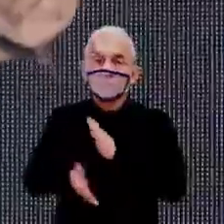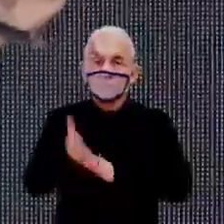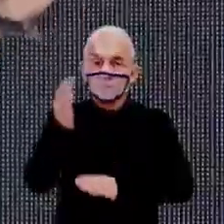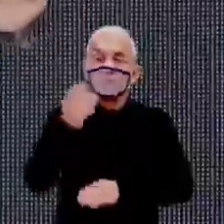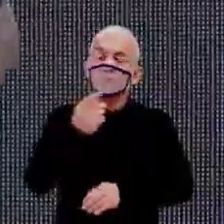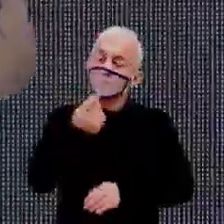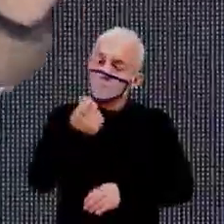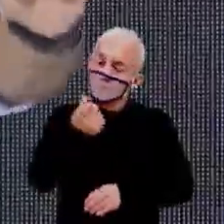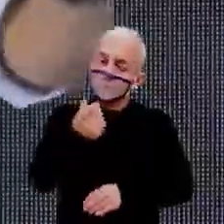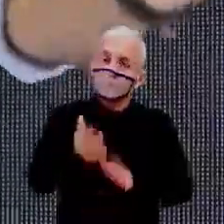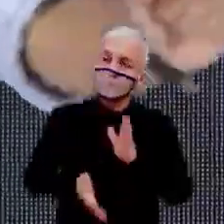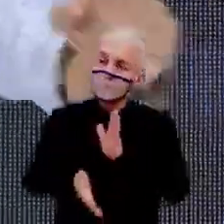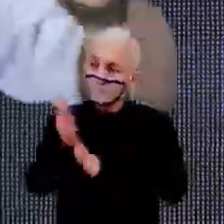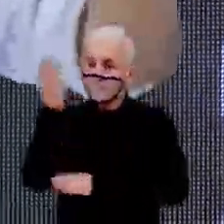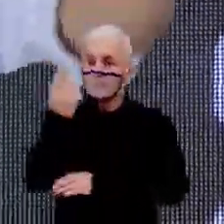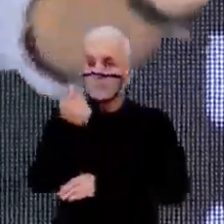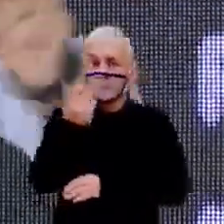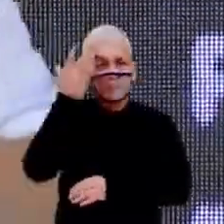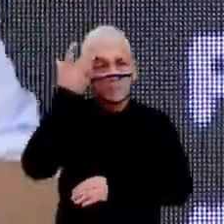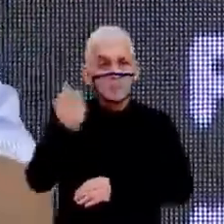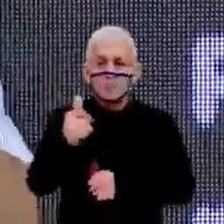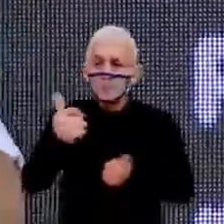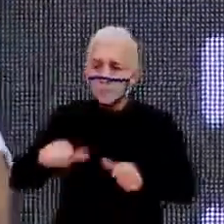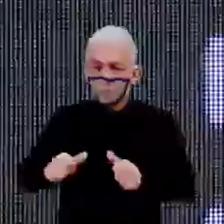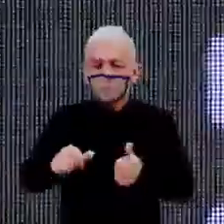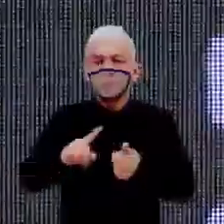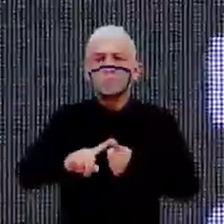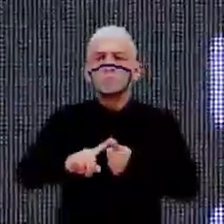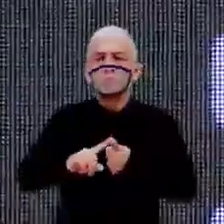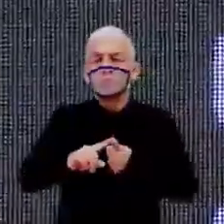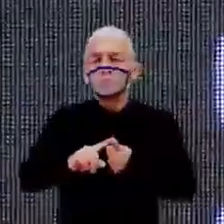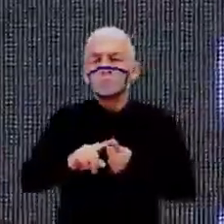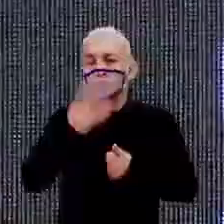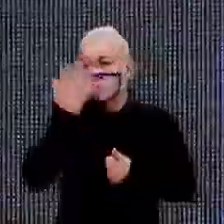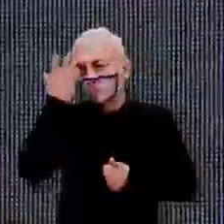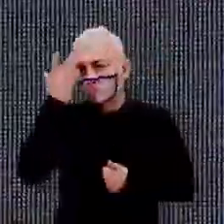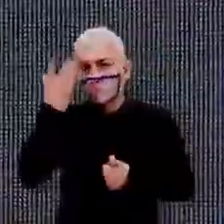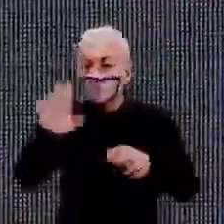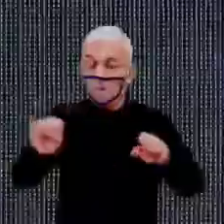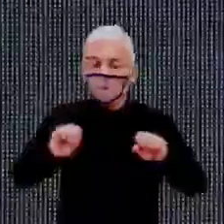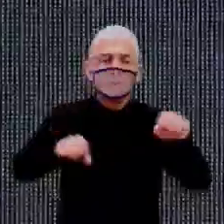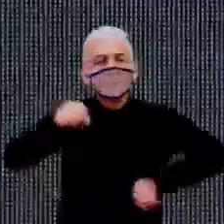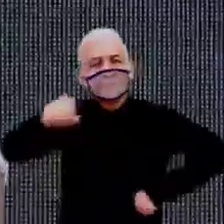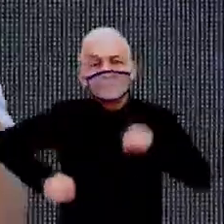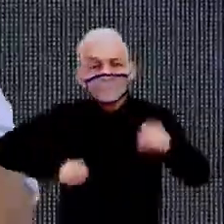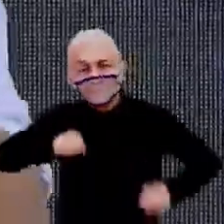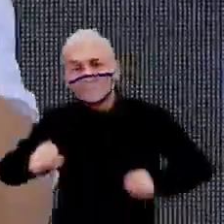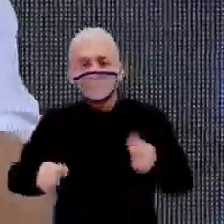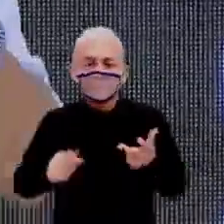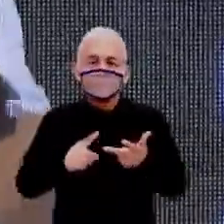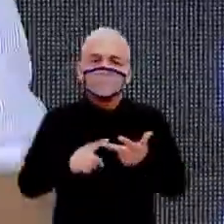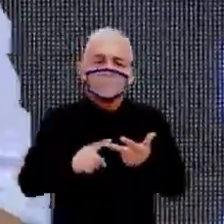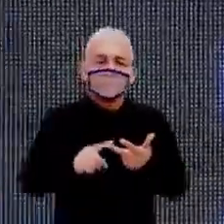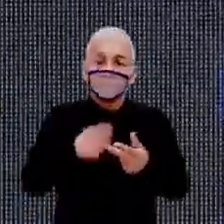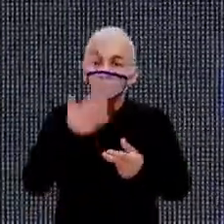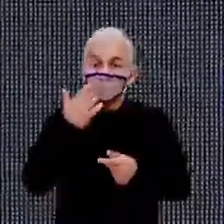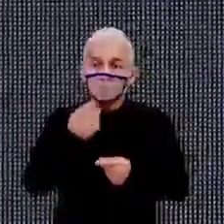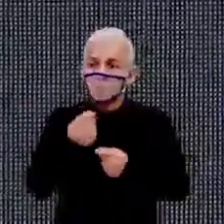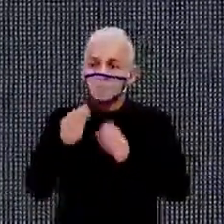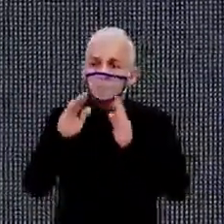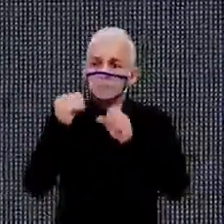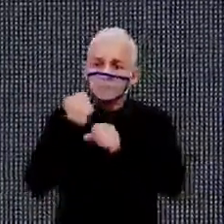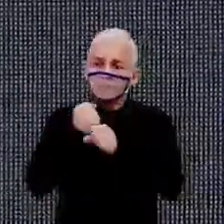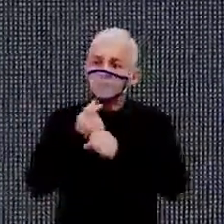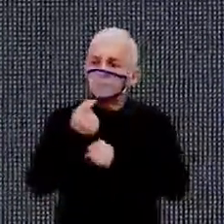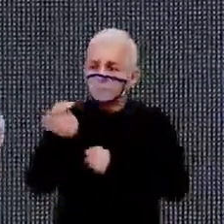cuesta. Salir cuesta plata porque hay que coger un bus, porque si no hay que andar en cicla. Y cuando nosotros acercamos a esa persona, a su